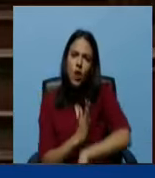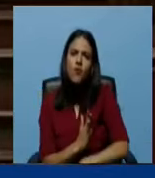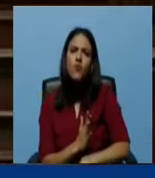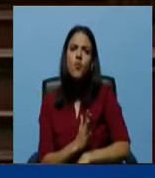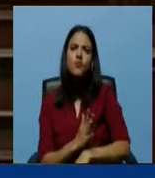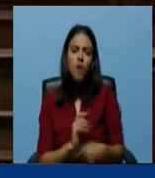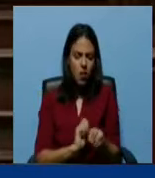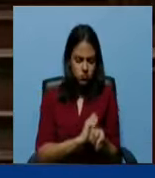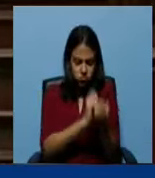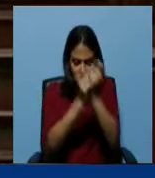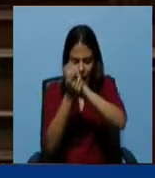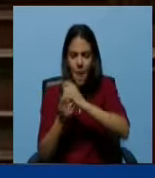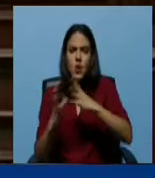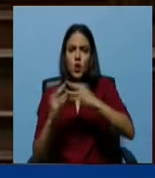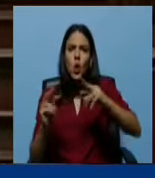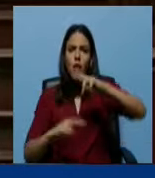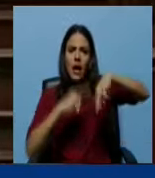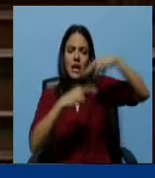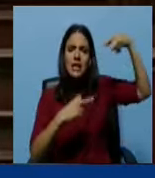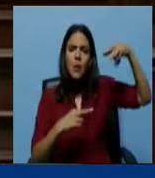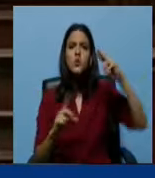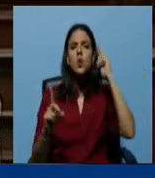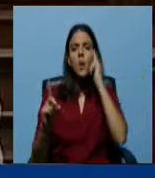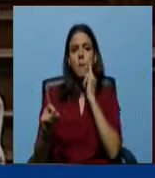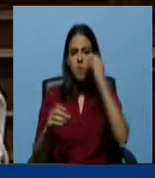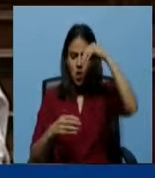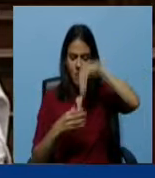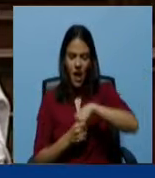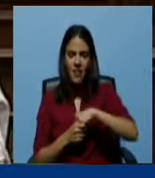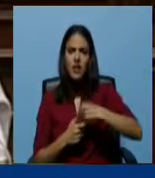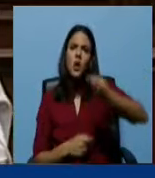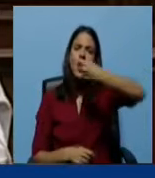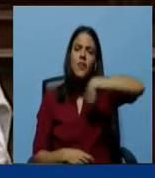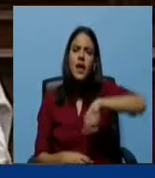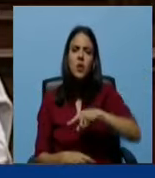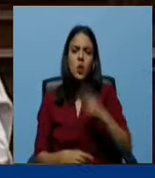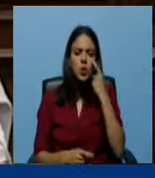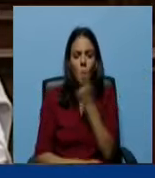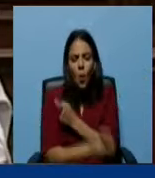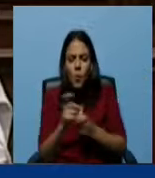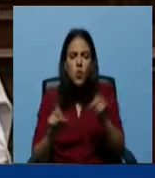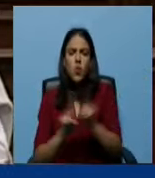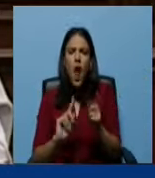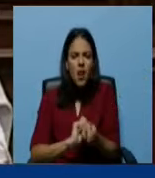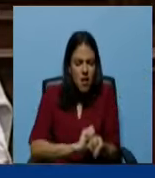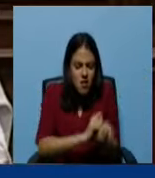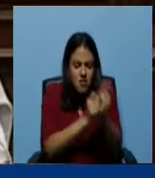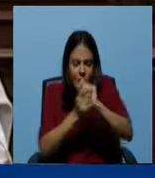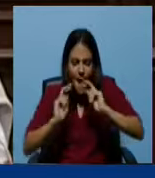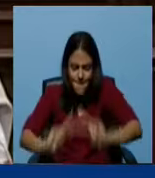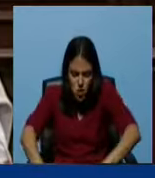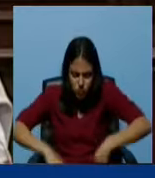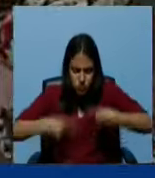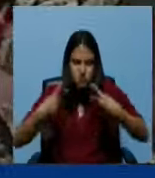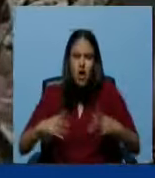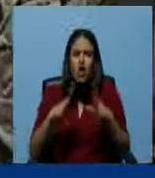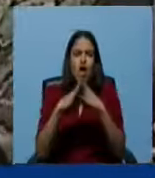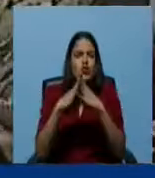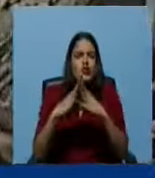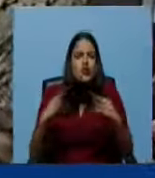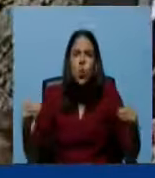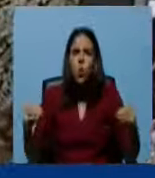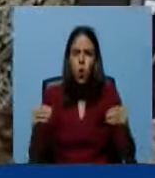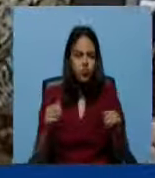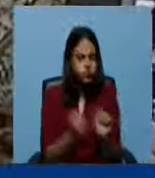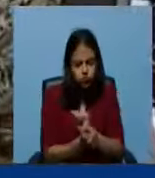de toda la revolución bolivariana, de plantearnos un reformateo, una refundación de toda la